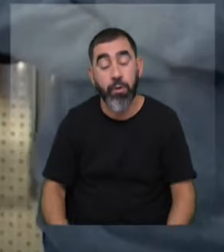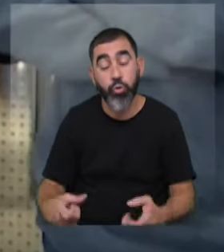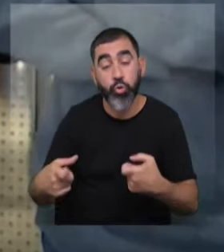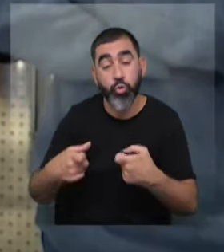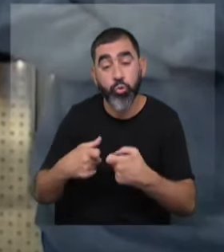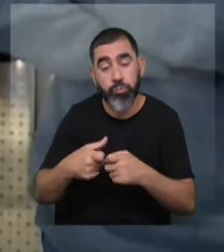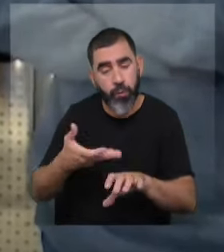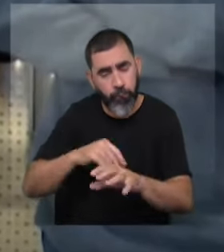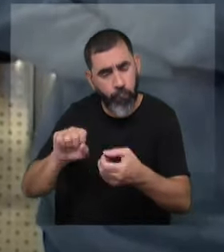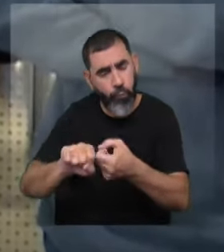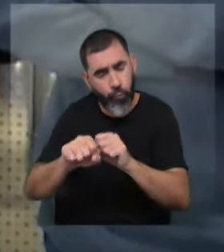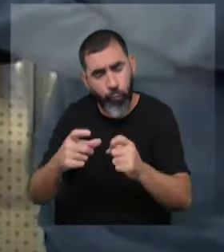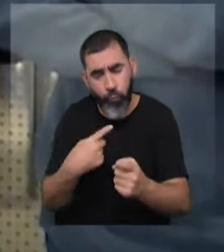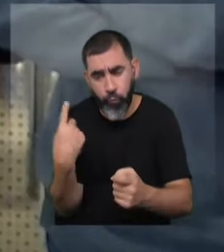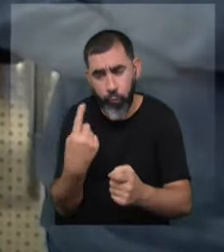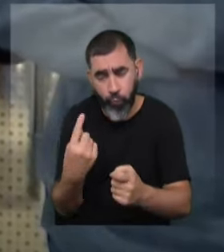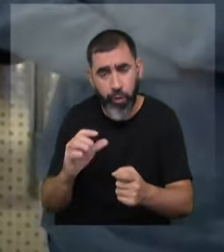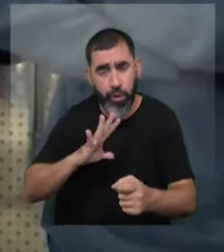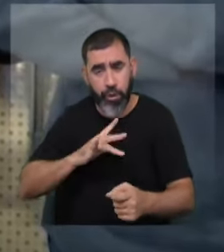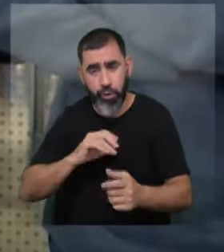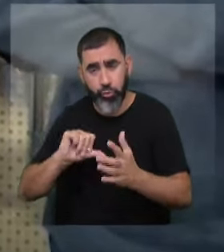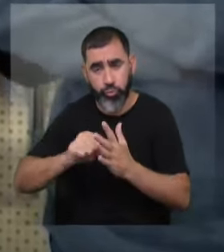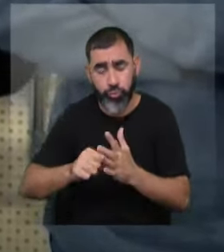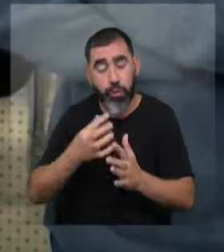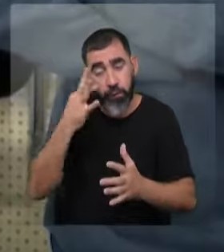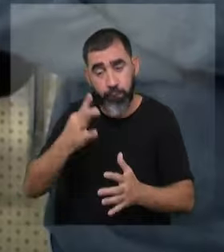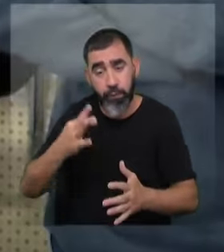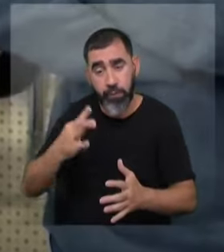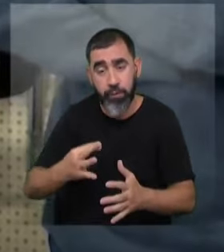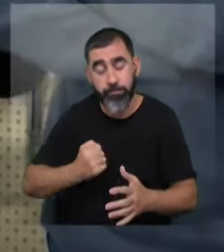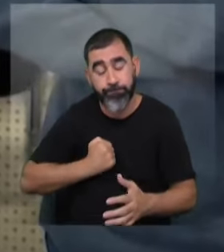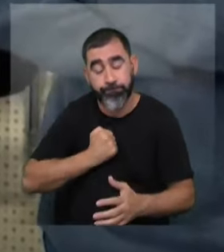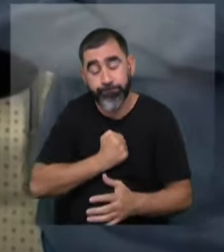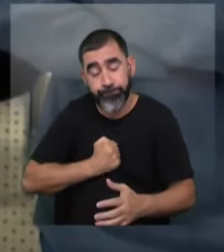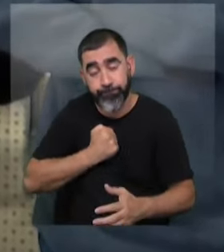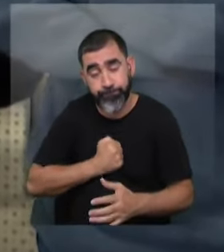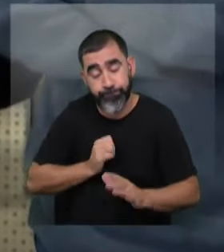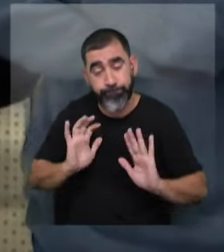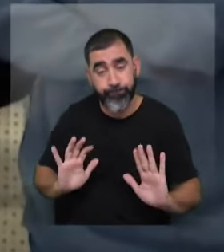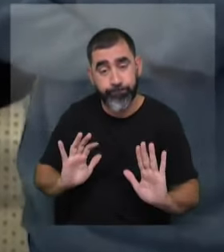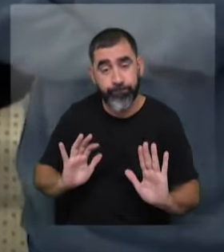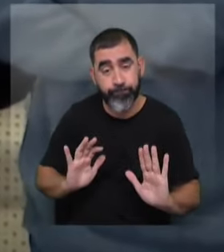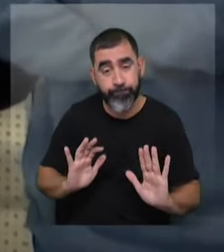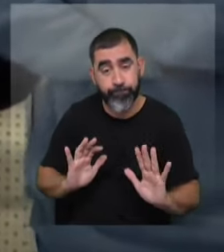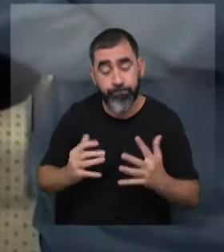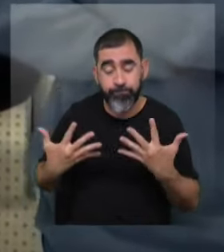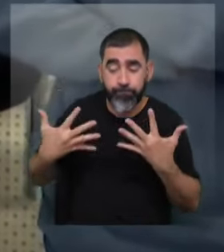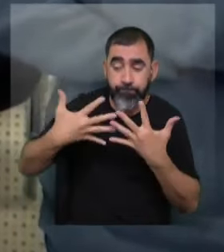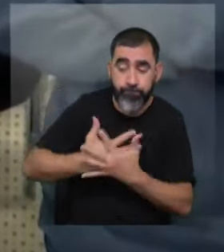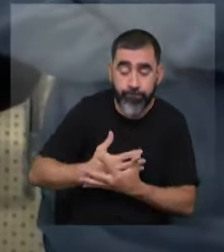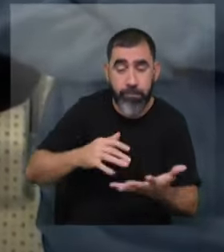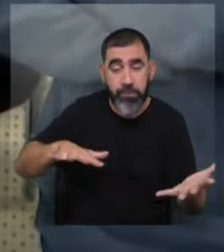un gran esfuerzo. Y bueno, la verdad que me llevo con dolor que estén pasando por